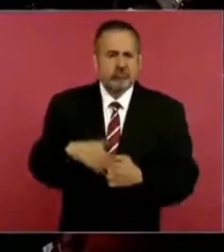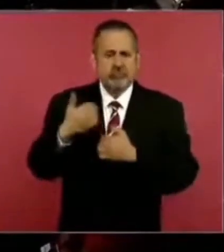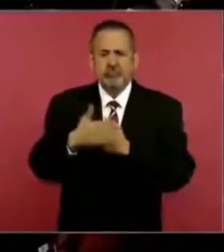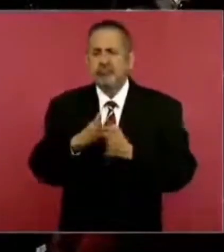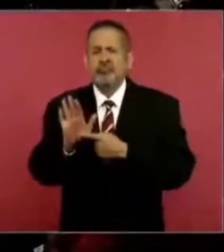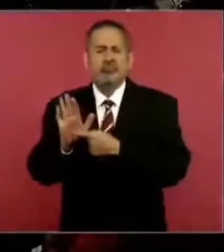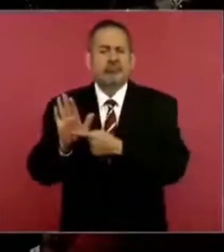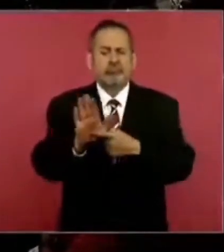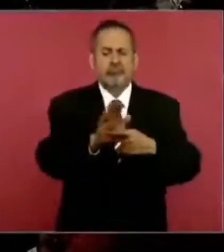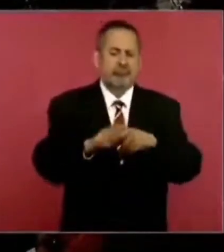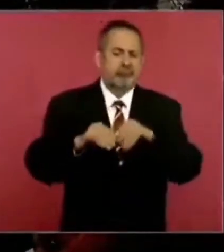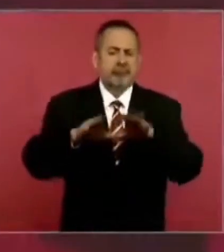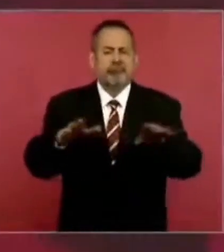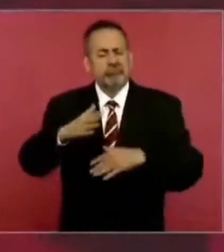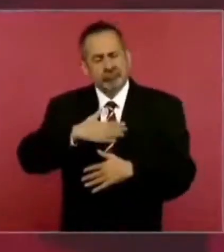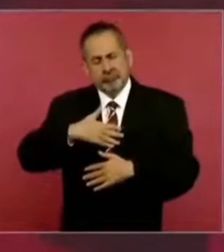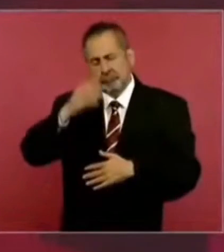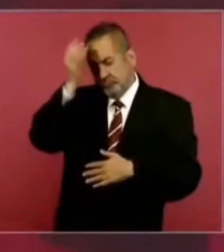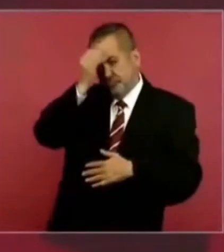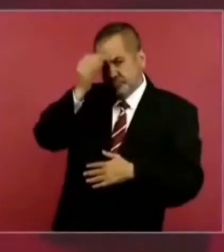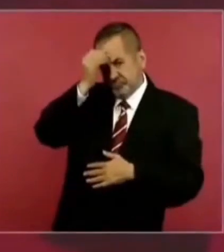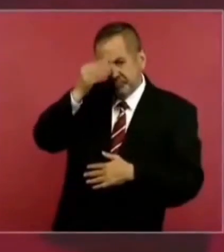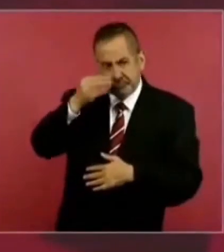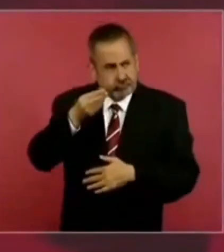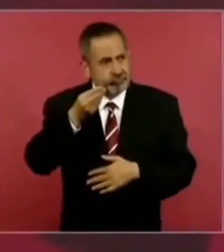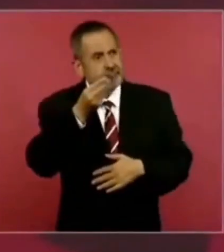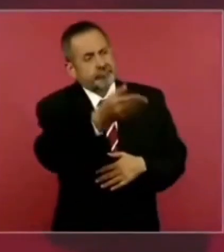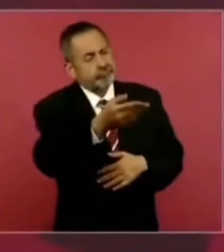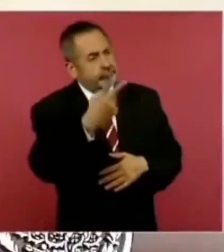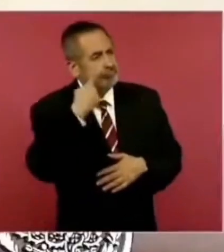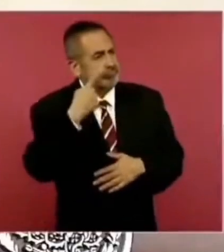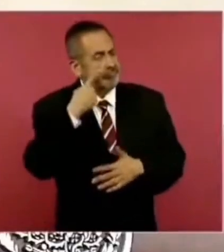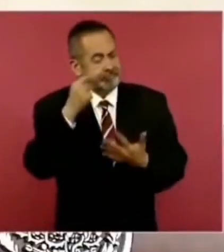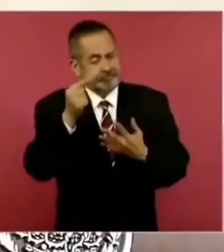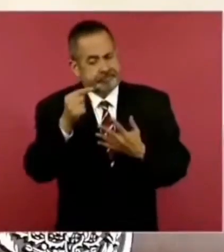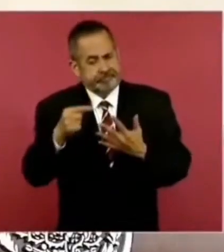conocer mi punto de vista sobre este